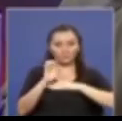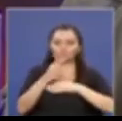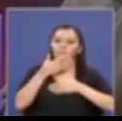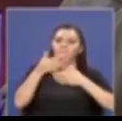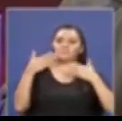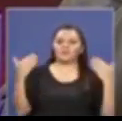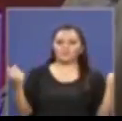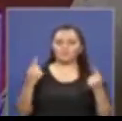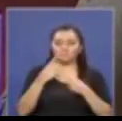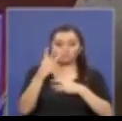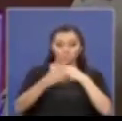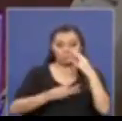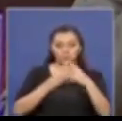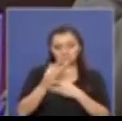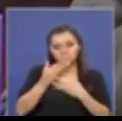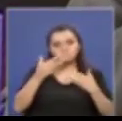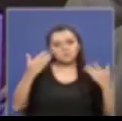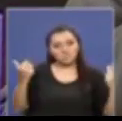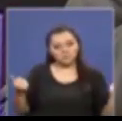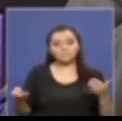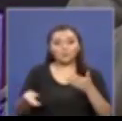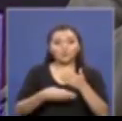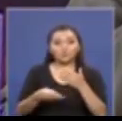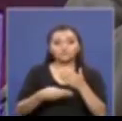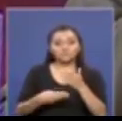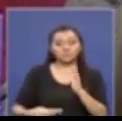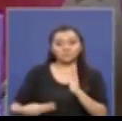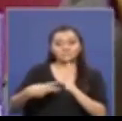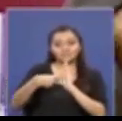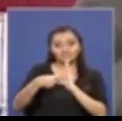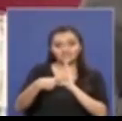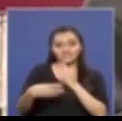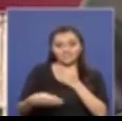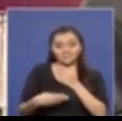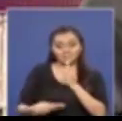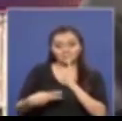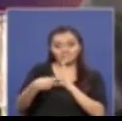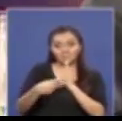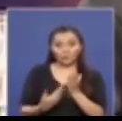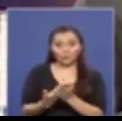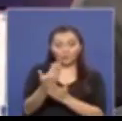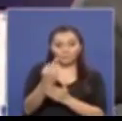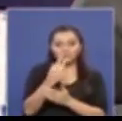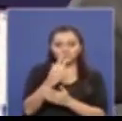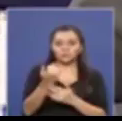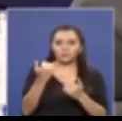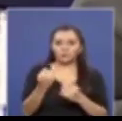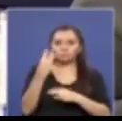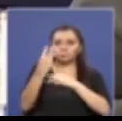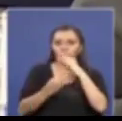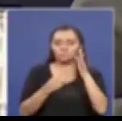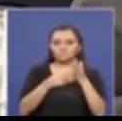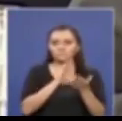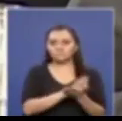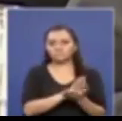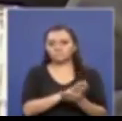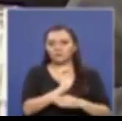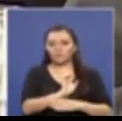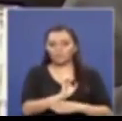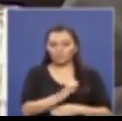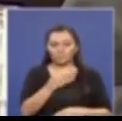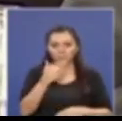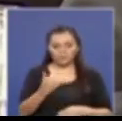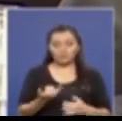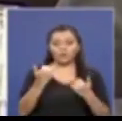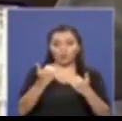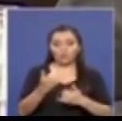incluso del planeta, ¿no? En cocina de inducción vamos a estar a la vanguardia del planeta entero. Veamos algunos avances en eficiencia